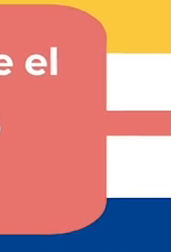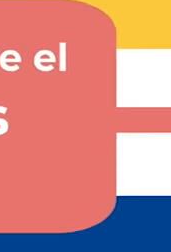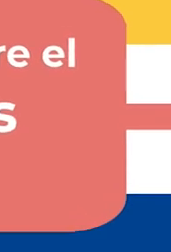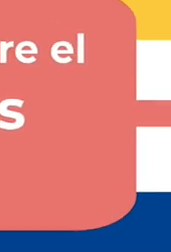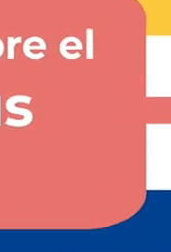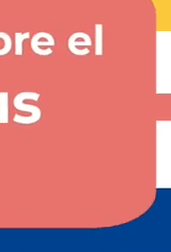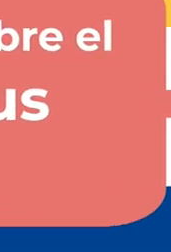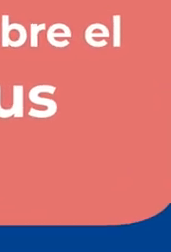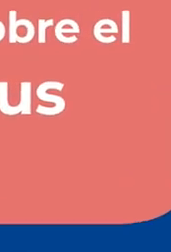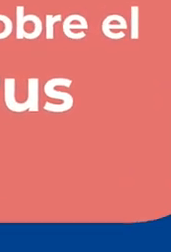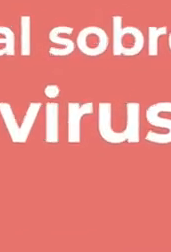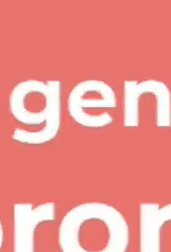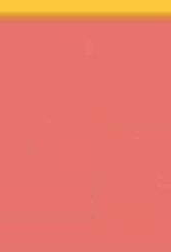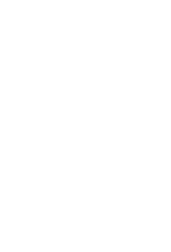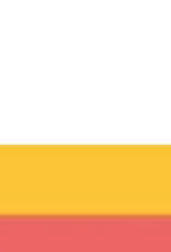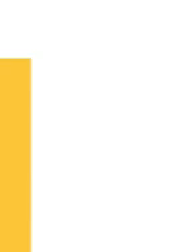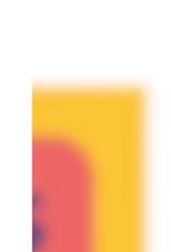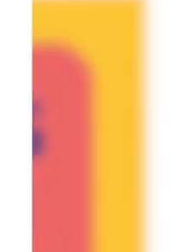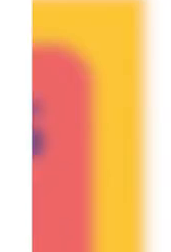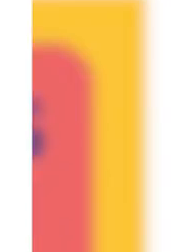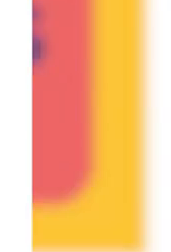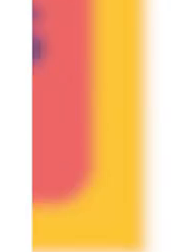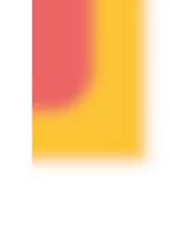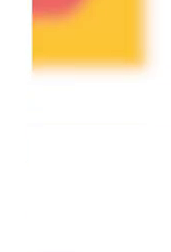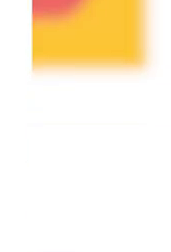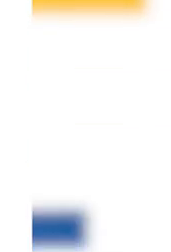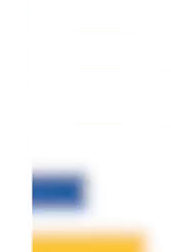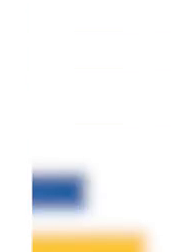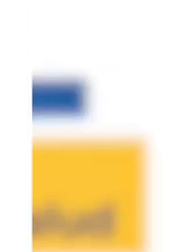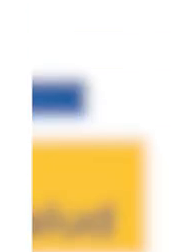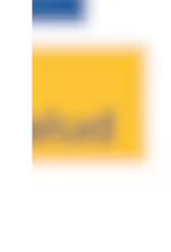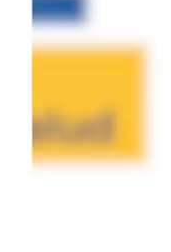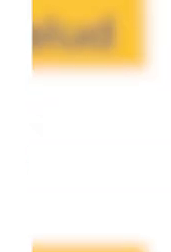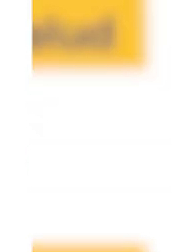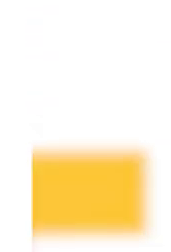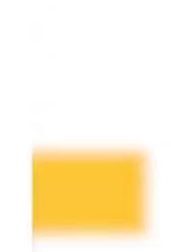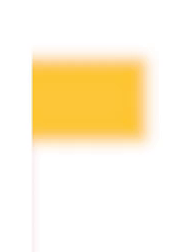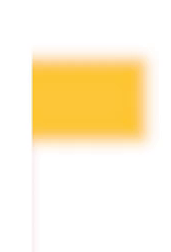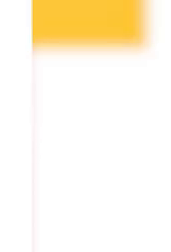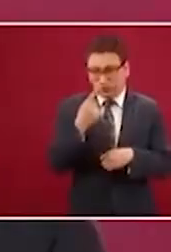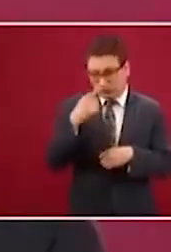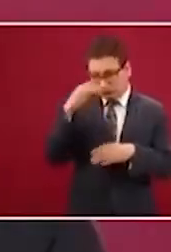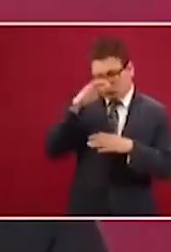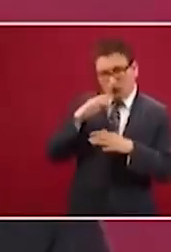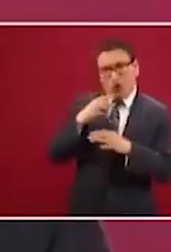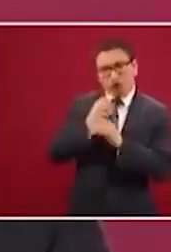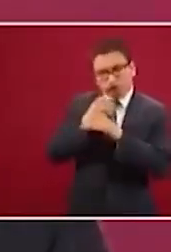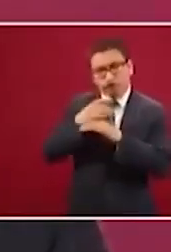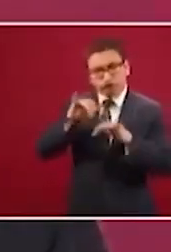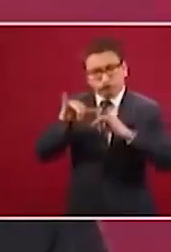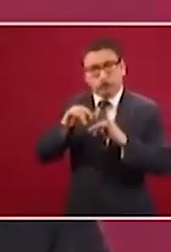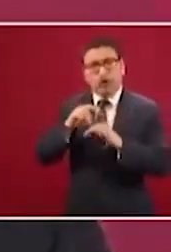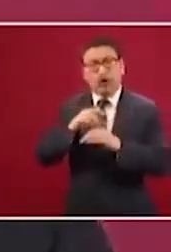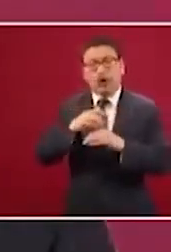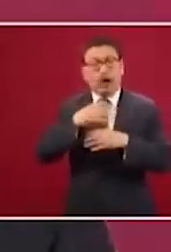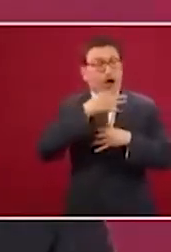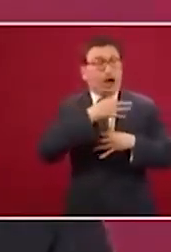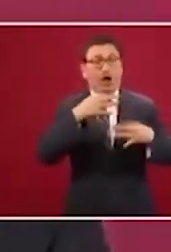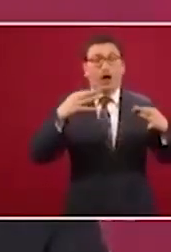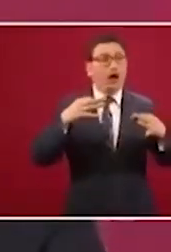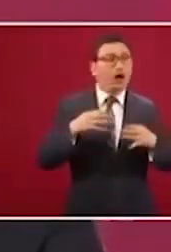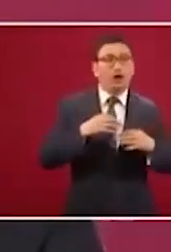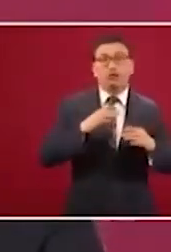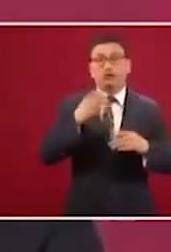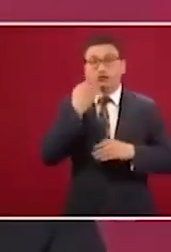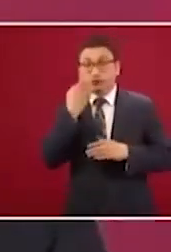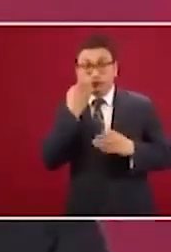el gobierno federal habilitó un espacio en la página de la secretaria de salud con información del coronavirus una vez que se ha confirmado que personas en